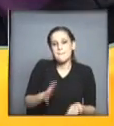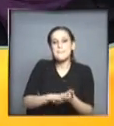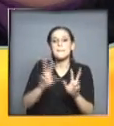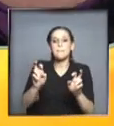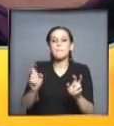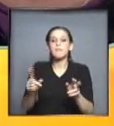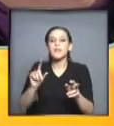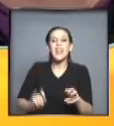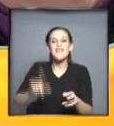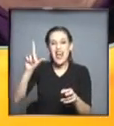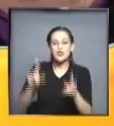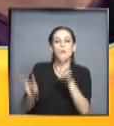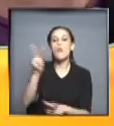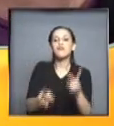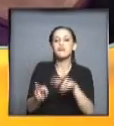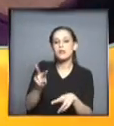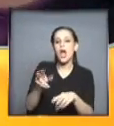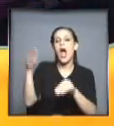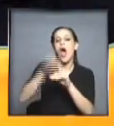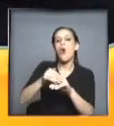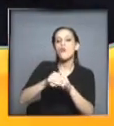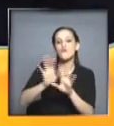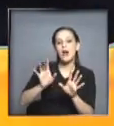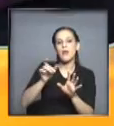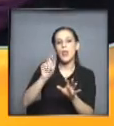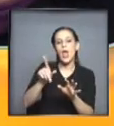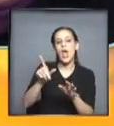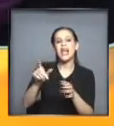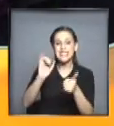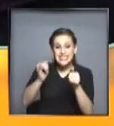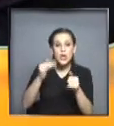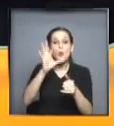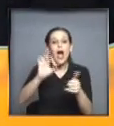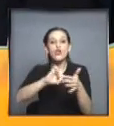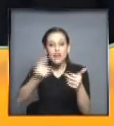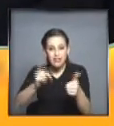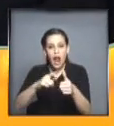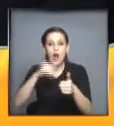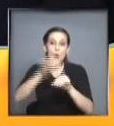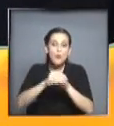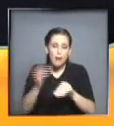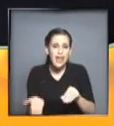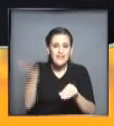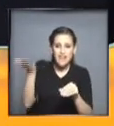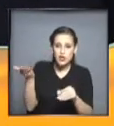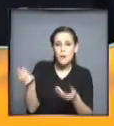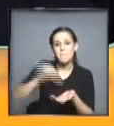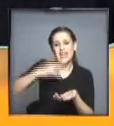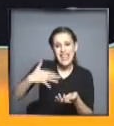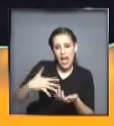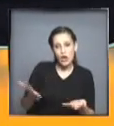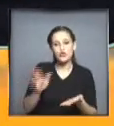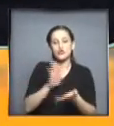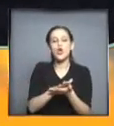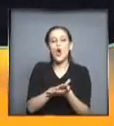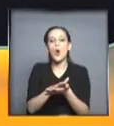se va y se busca que el ejecutivo es el responsable de la inflación. Totalmente, el Banco Central. La inflación es la emisión monetaria. Los productores, emisión